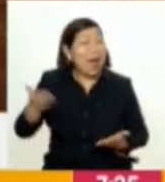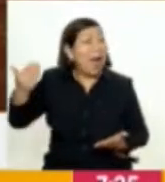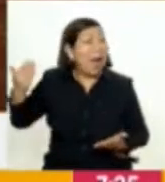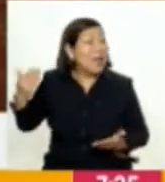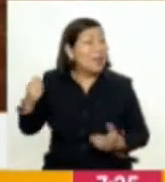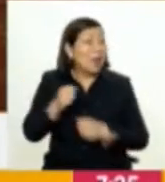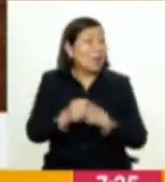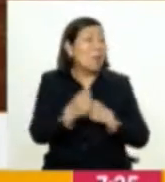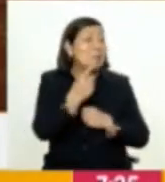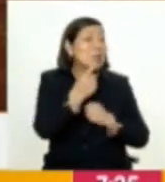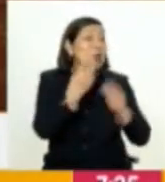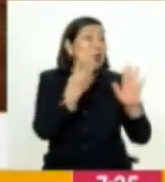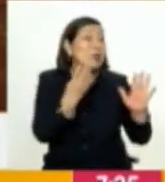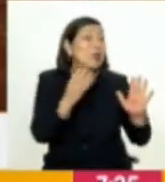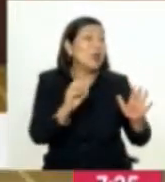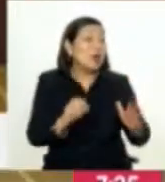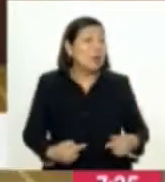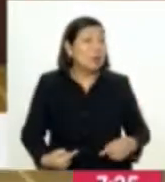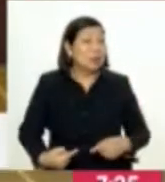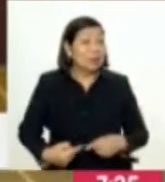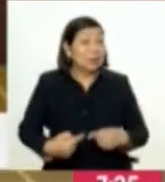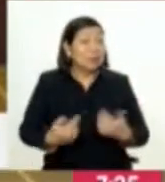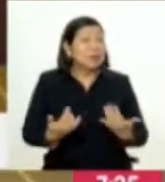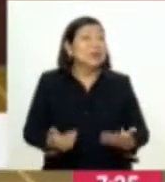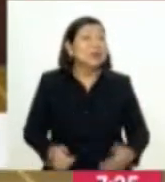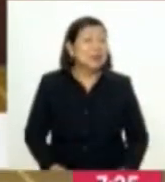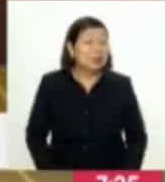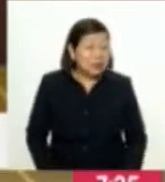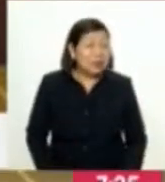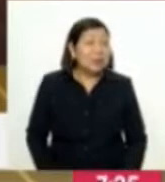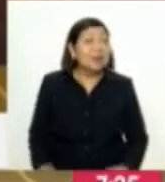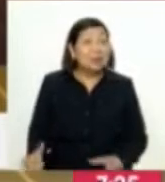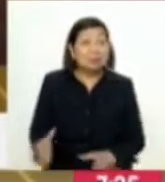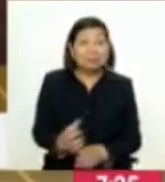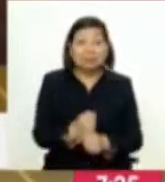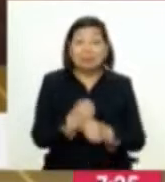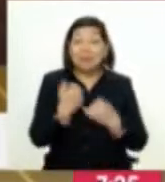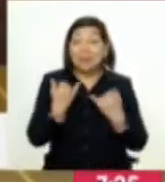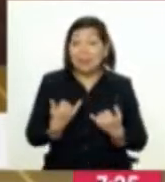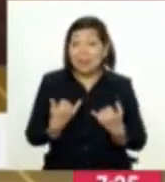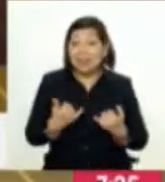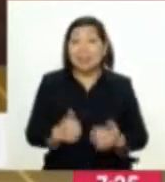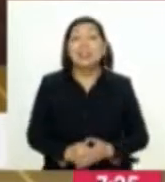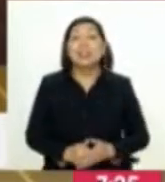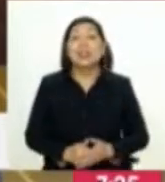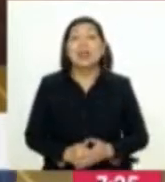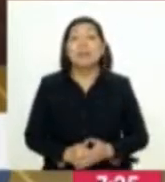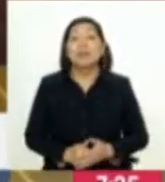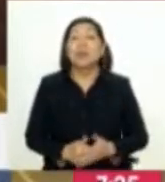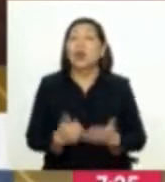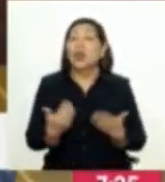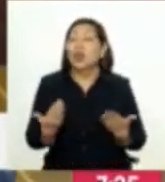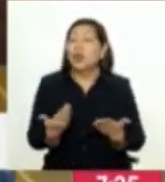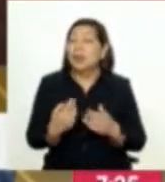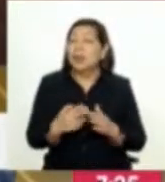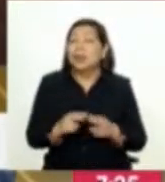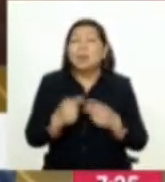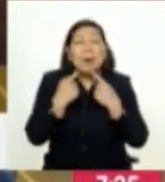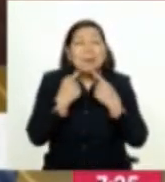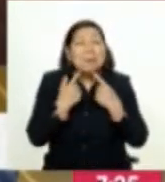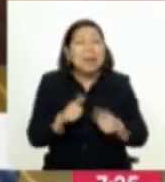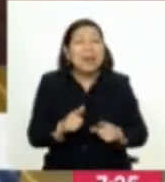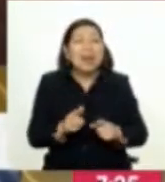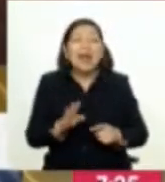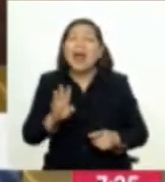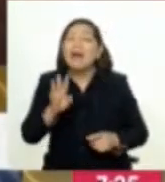en los 90, ¿no? Y el desafío es justamente recuperar esos elementos donde lo que hemos perdido es